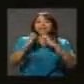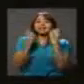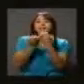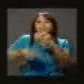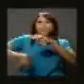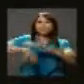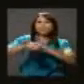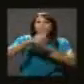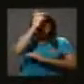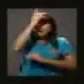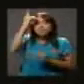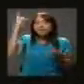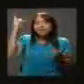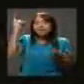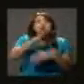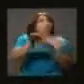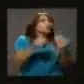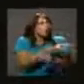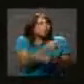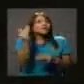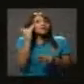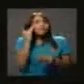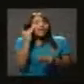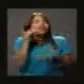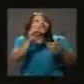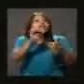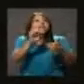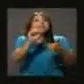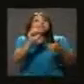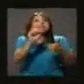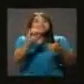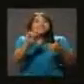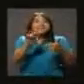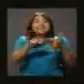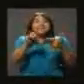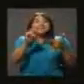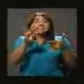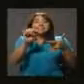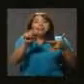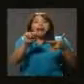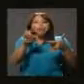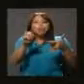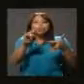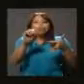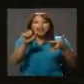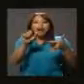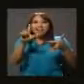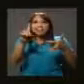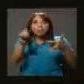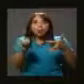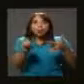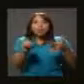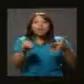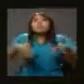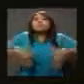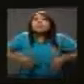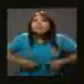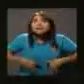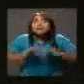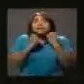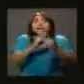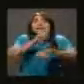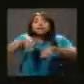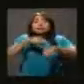todo el mundo lo sabe Messi Cristiano Ronaldo el técnico de la selección de Costa Rica ¿cómo se llama? y nadie sabe